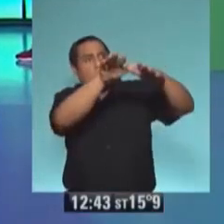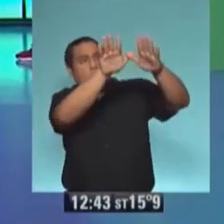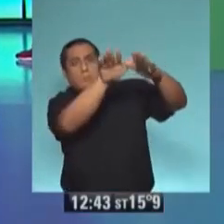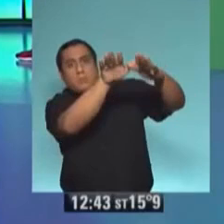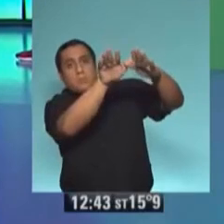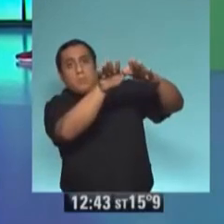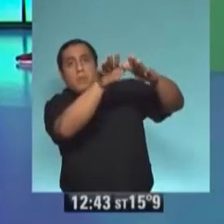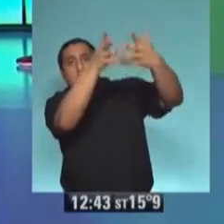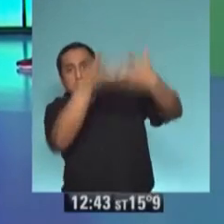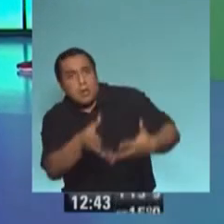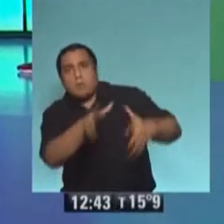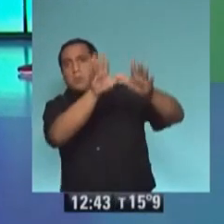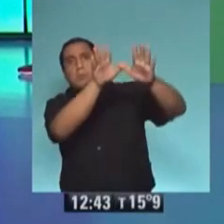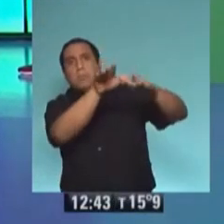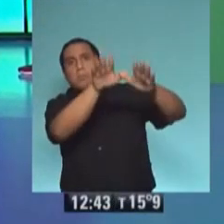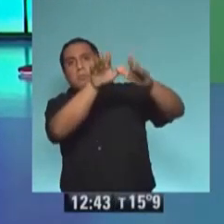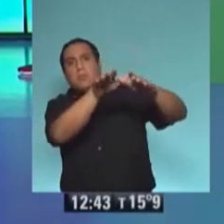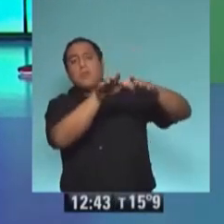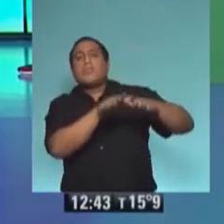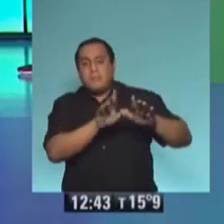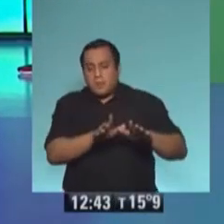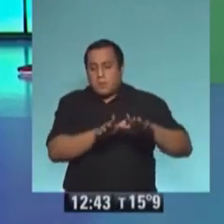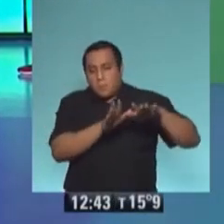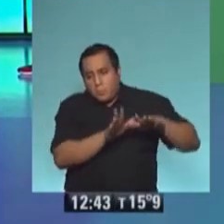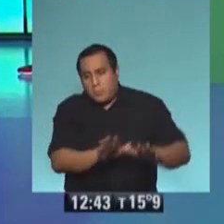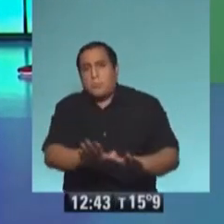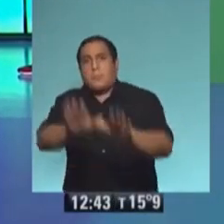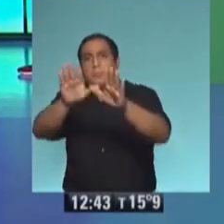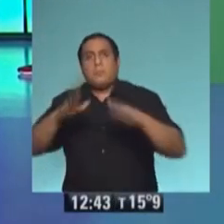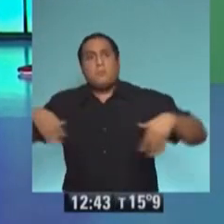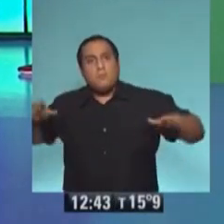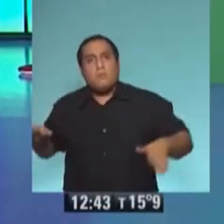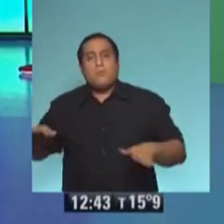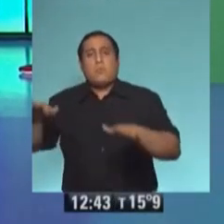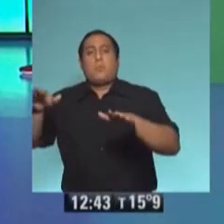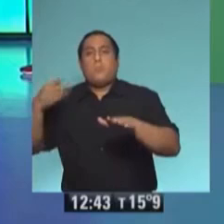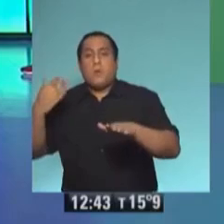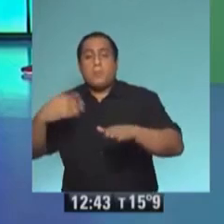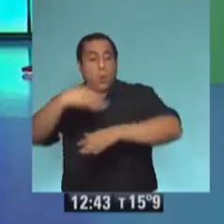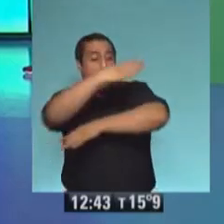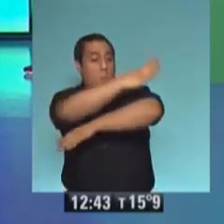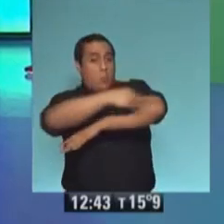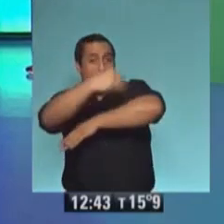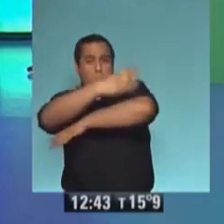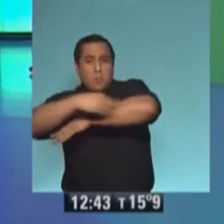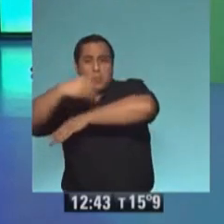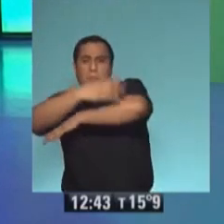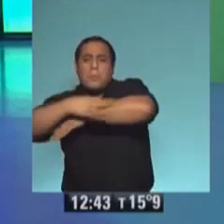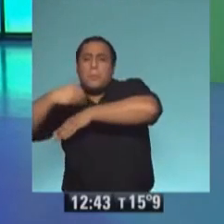y contribuye a que las aves puedan despegar. Pero las plumas son unas